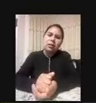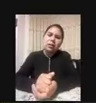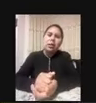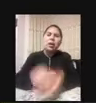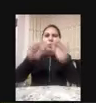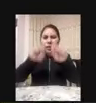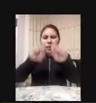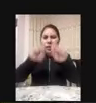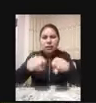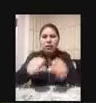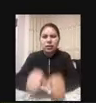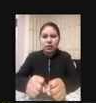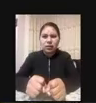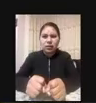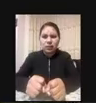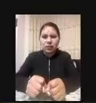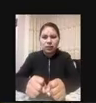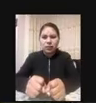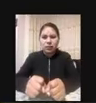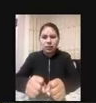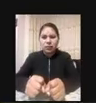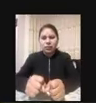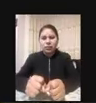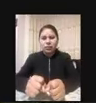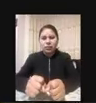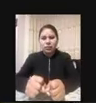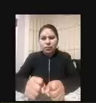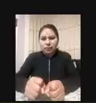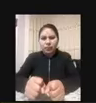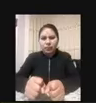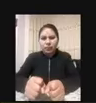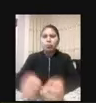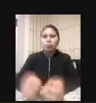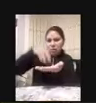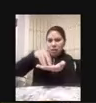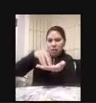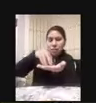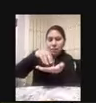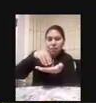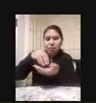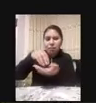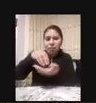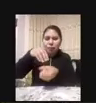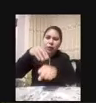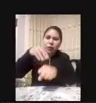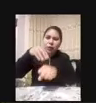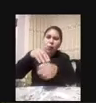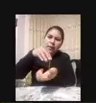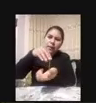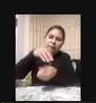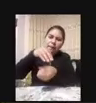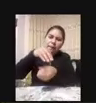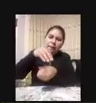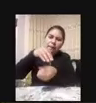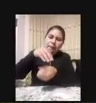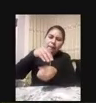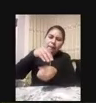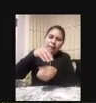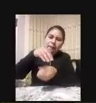ser algo de comida chatarra, como algún chisito, alguna papa frita, algo que sea rico. ¿Para qué? Obviamente para que el niño quiera